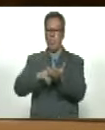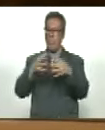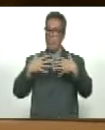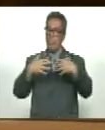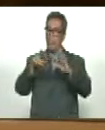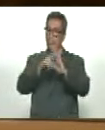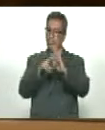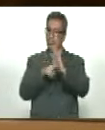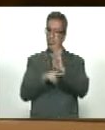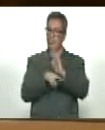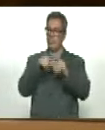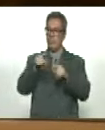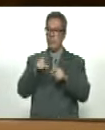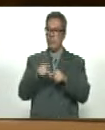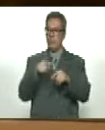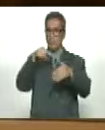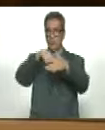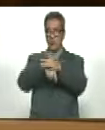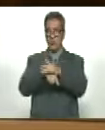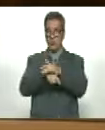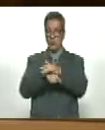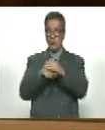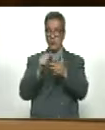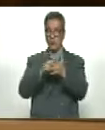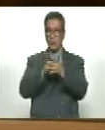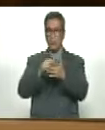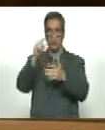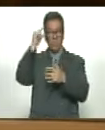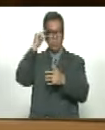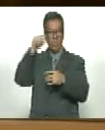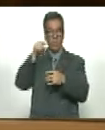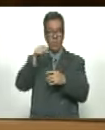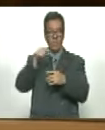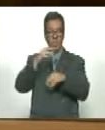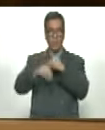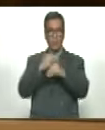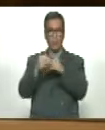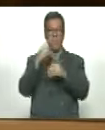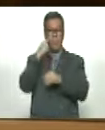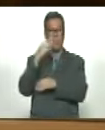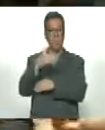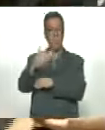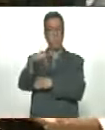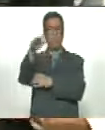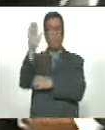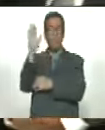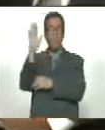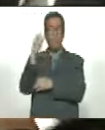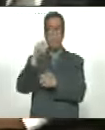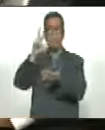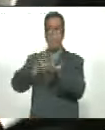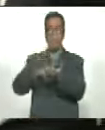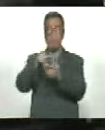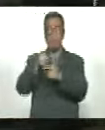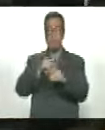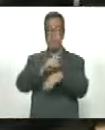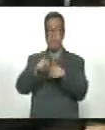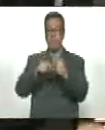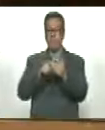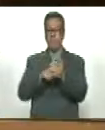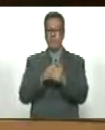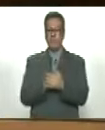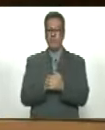urgencia reglamentaria para incluir el punto en el orden del día, sírvanse a manifestarlo con la señal de costumbre. Aprobado por